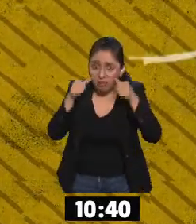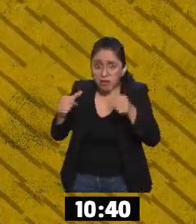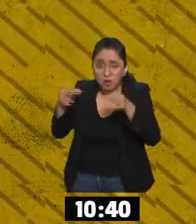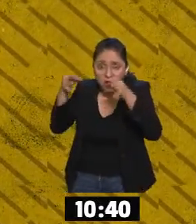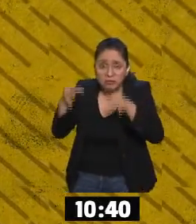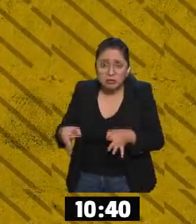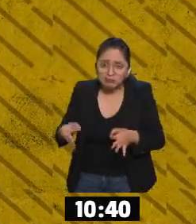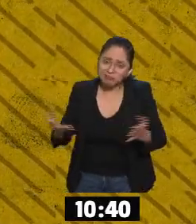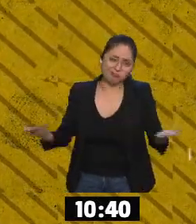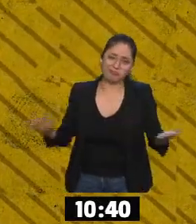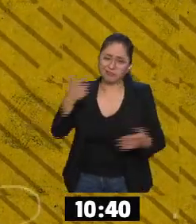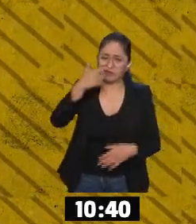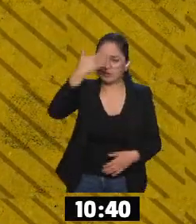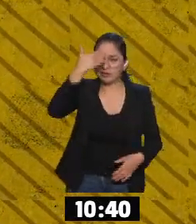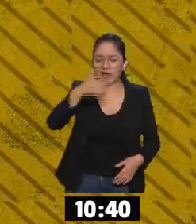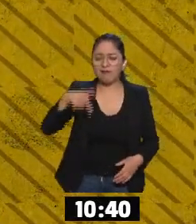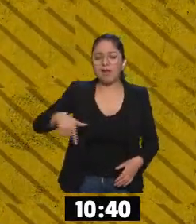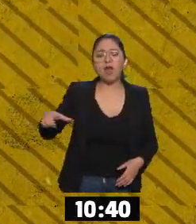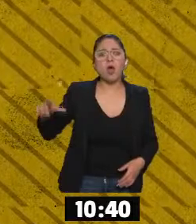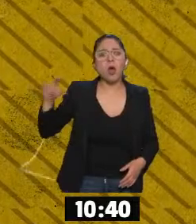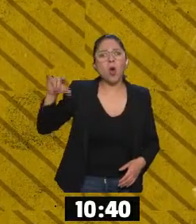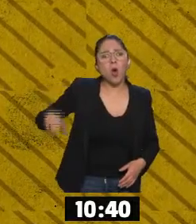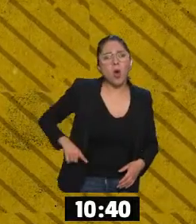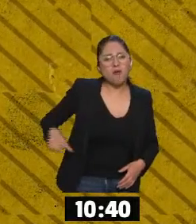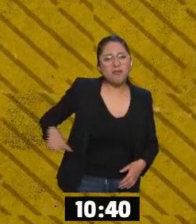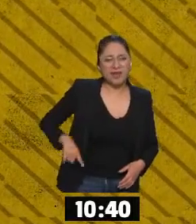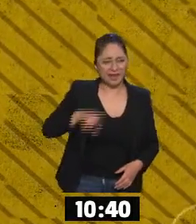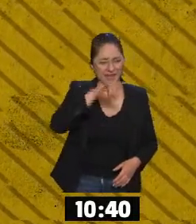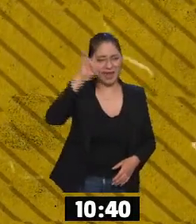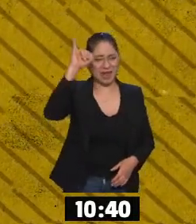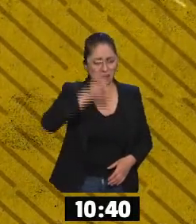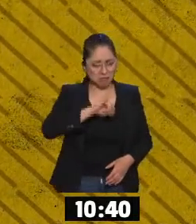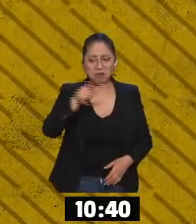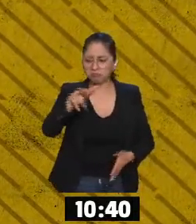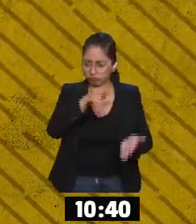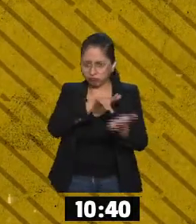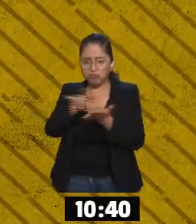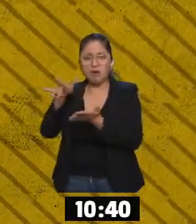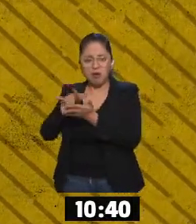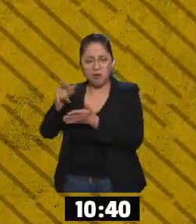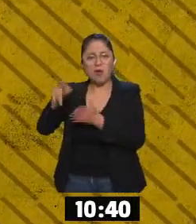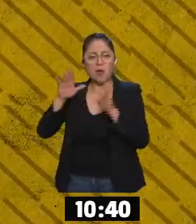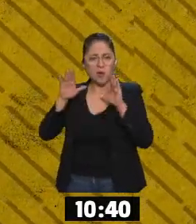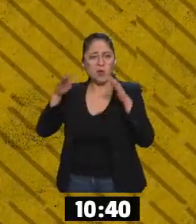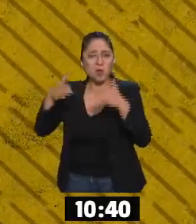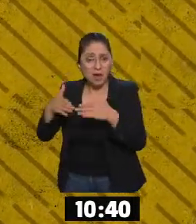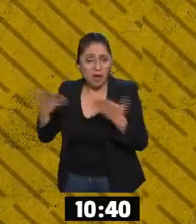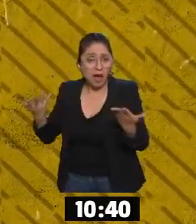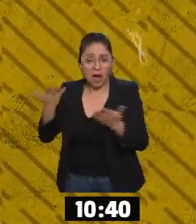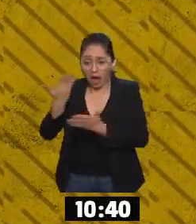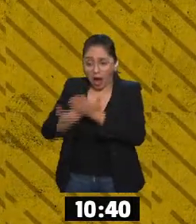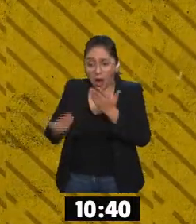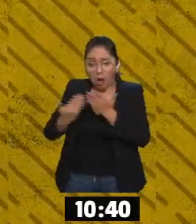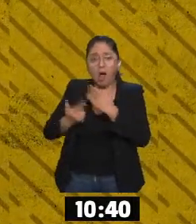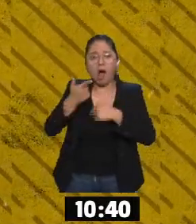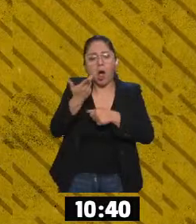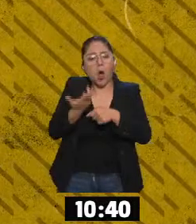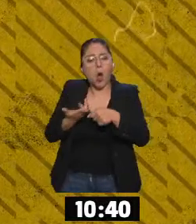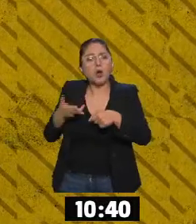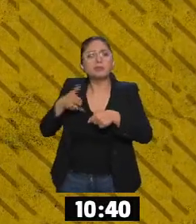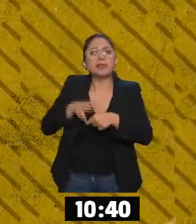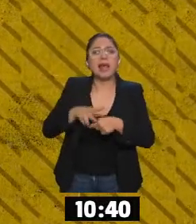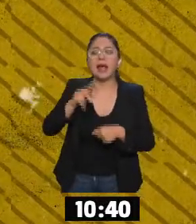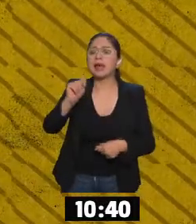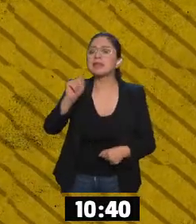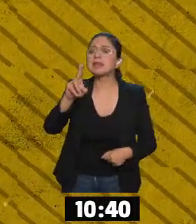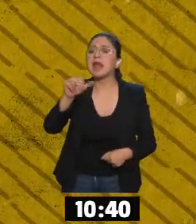gobierno sin duda apoya el tema y se ha avanzado mucho. Por ejemplo, ya hay una clínica trans a la que se comprometió